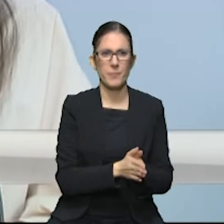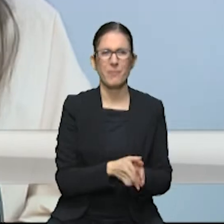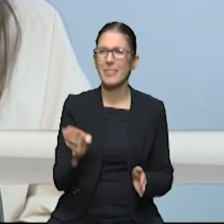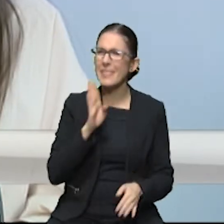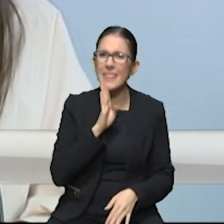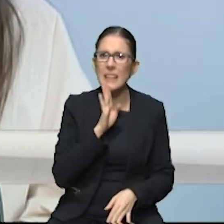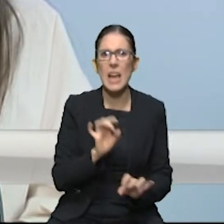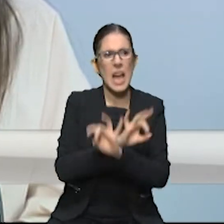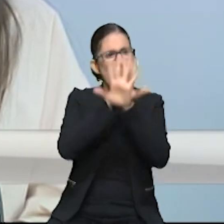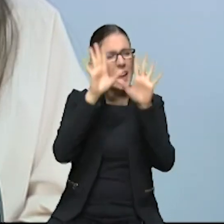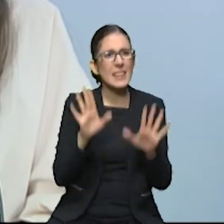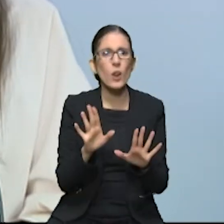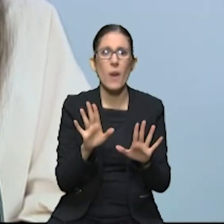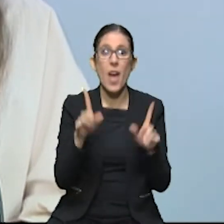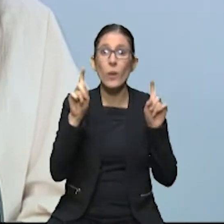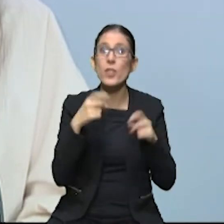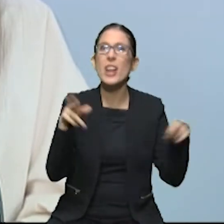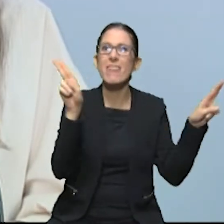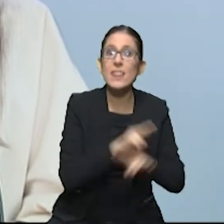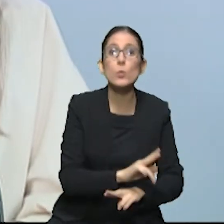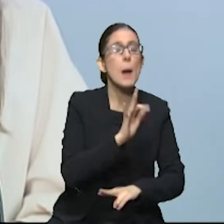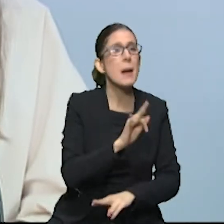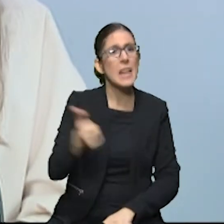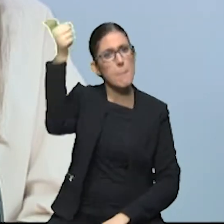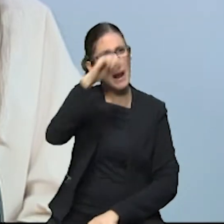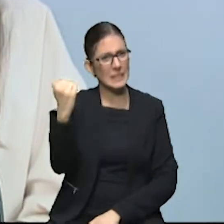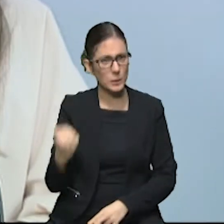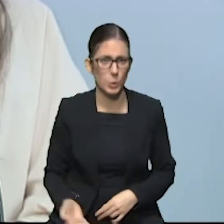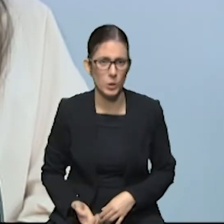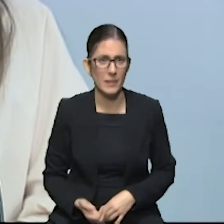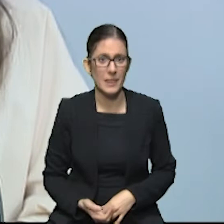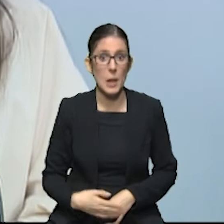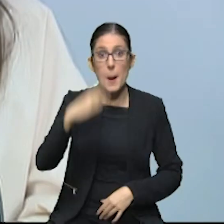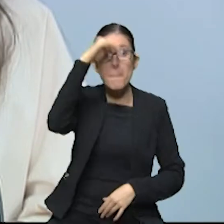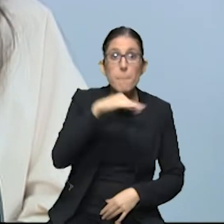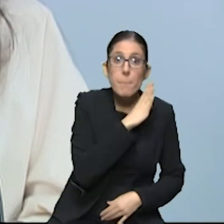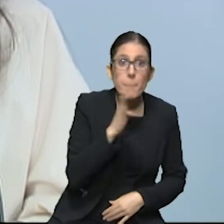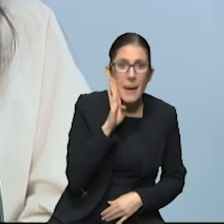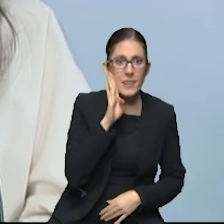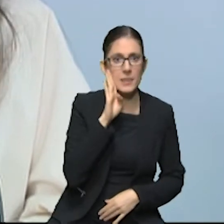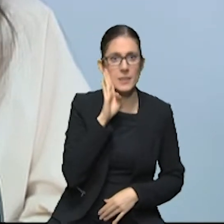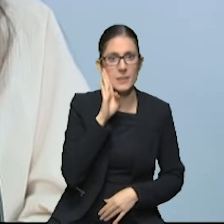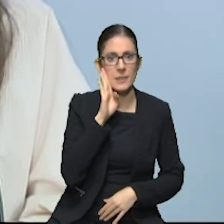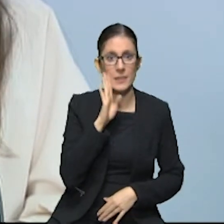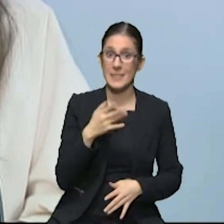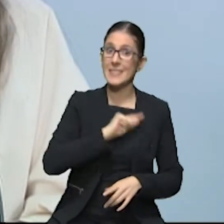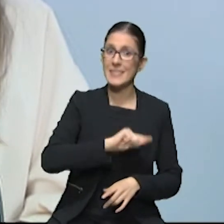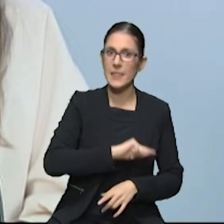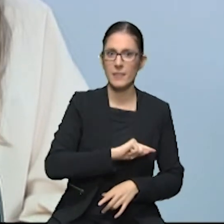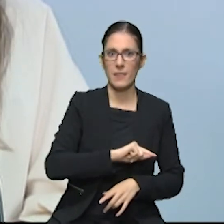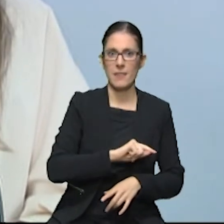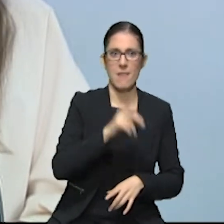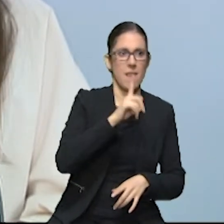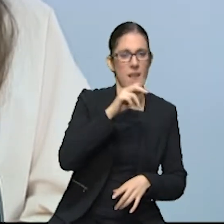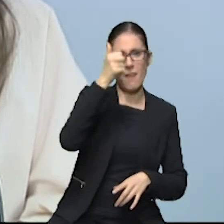censura educativa y, sobre todo, de machismo. Los hijos y las hijas de padres y madres homófobas tienen el mismo derecho que